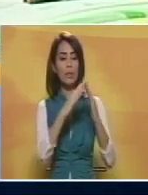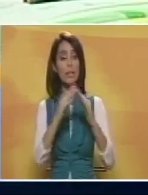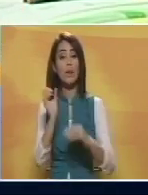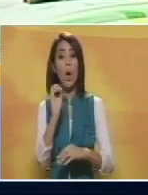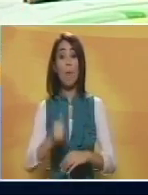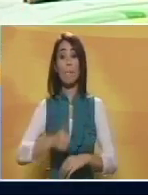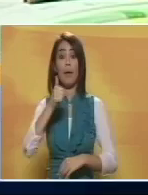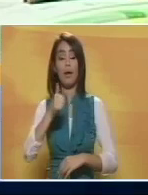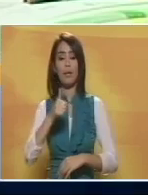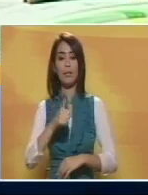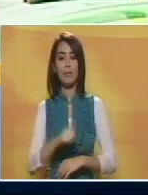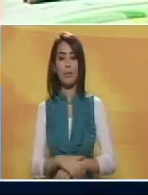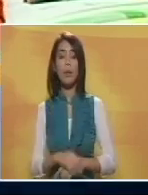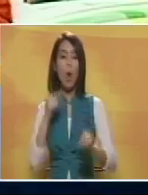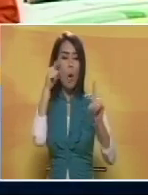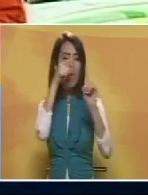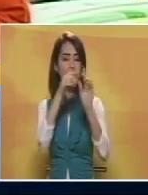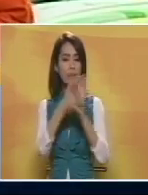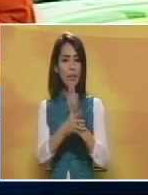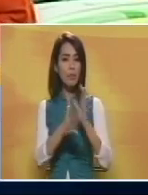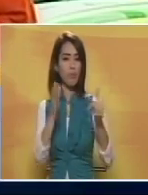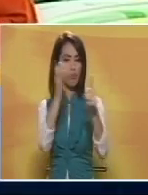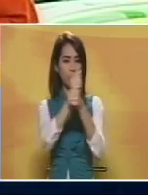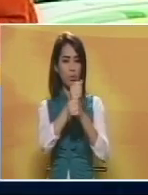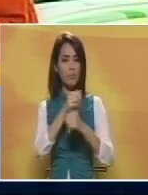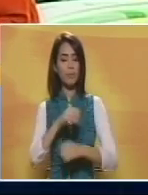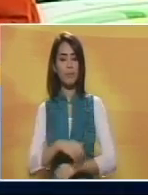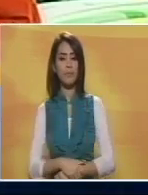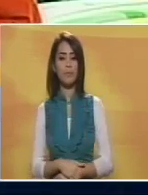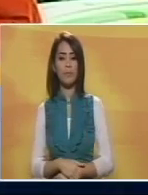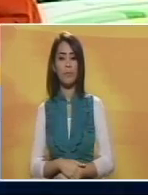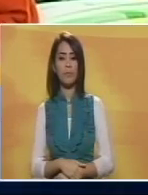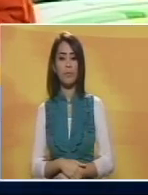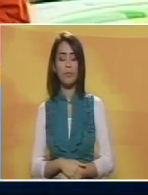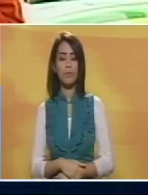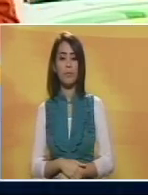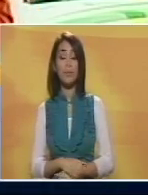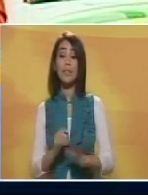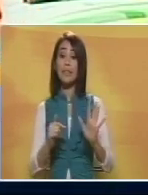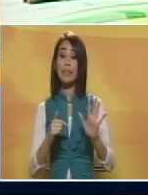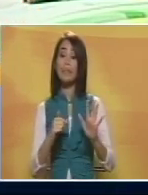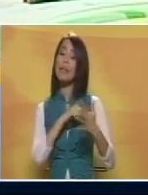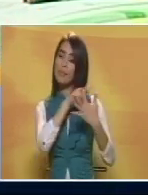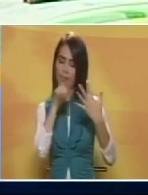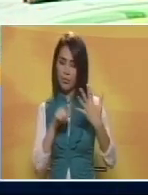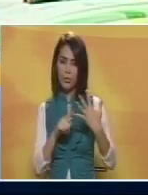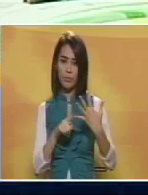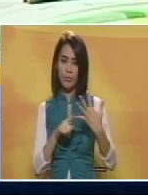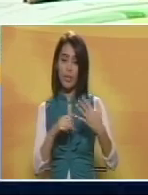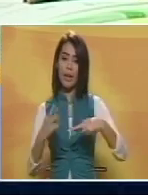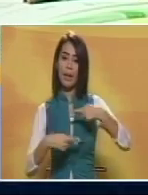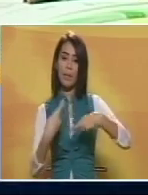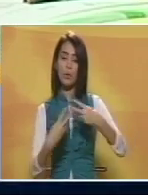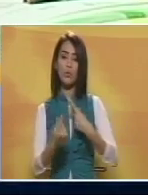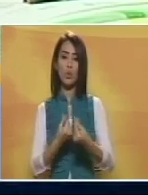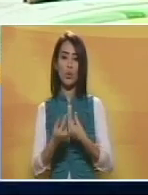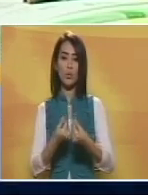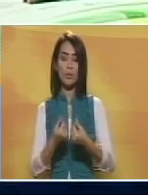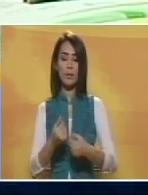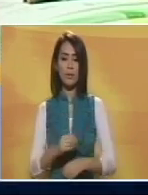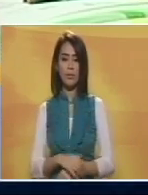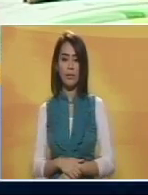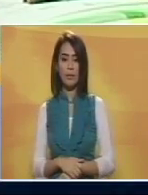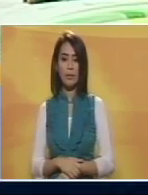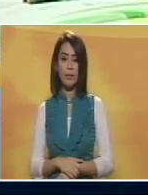más. Y en quinto lugar, el objetivo de objetivos. La gran revolución económica